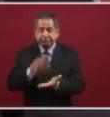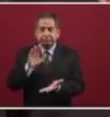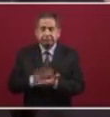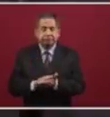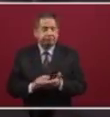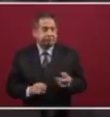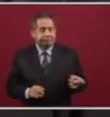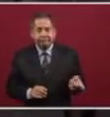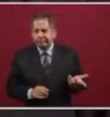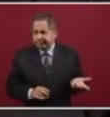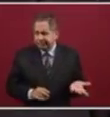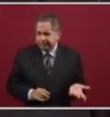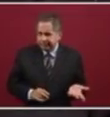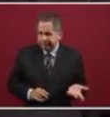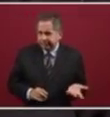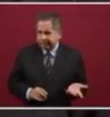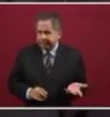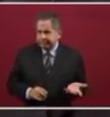Y además,